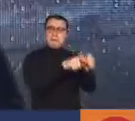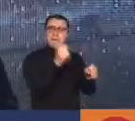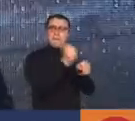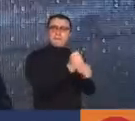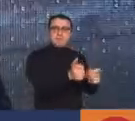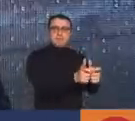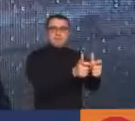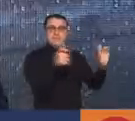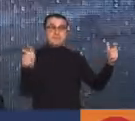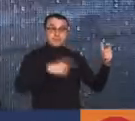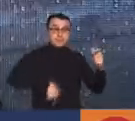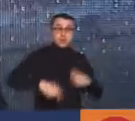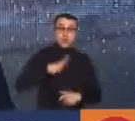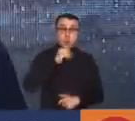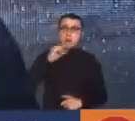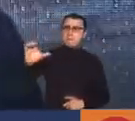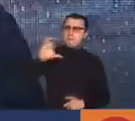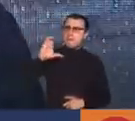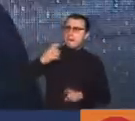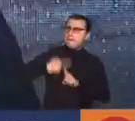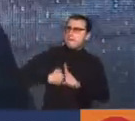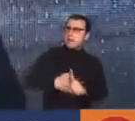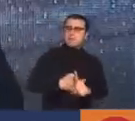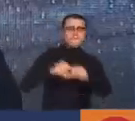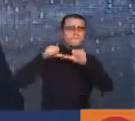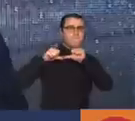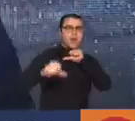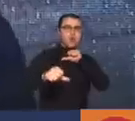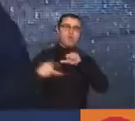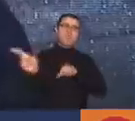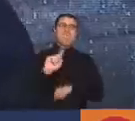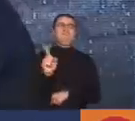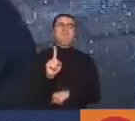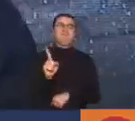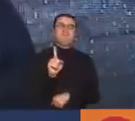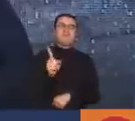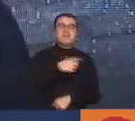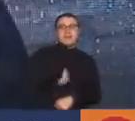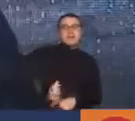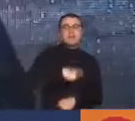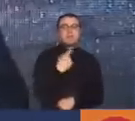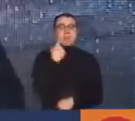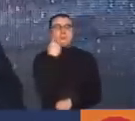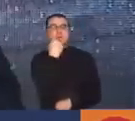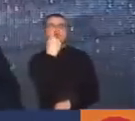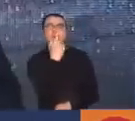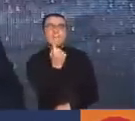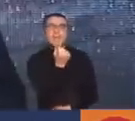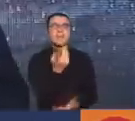que no son asalariados, son ingresos que mal que bien se llaman del rebusque.